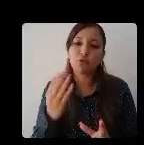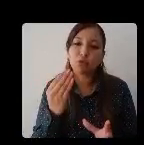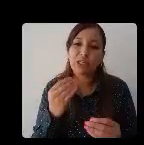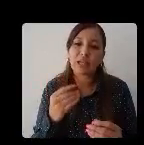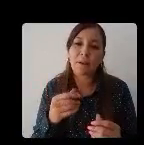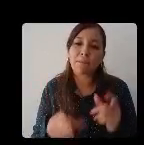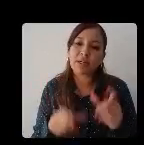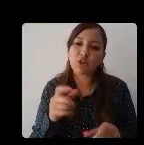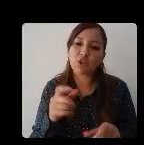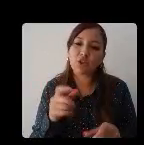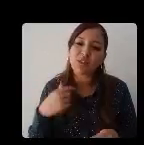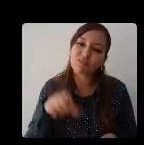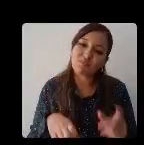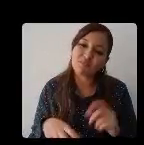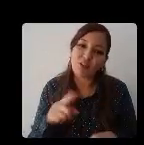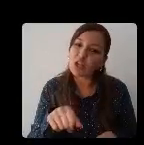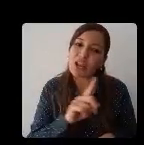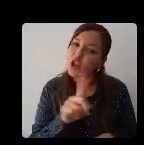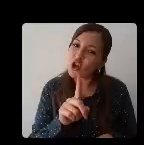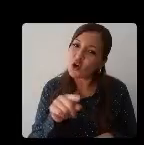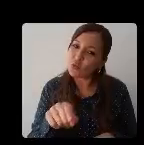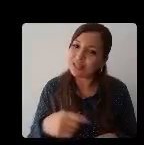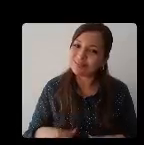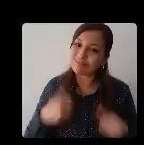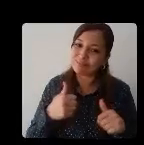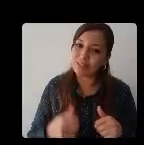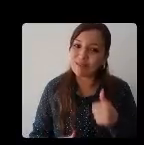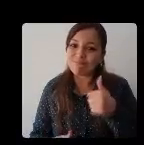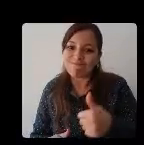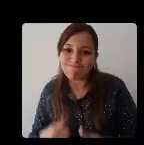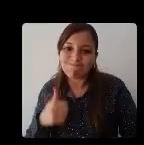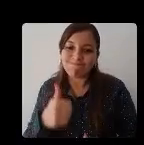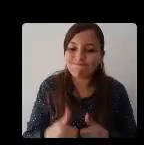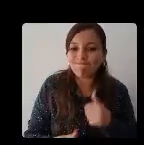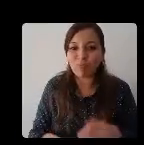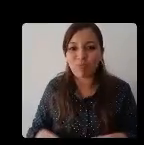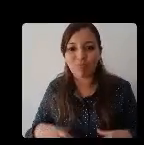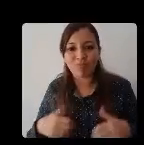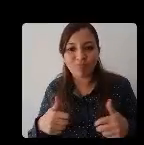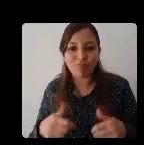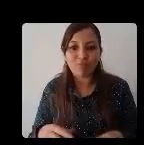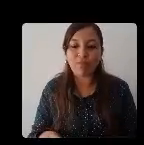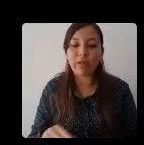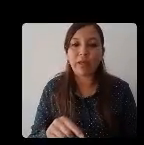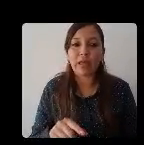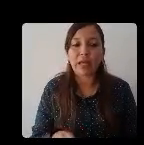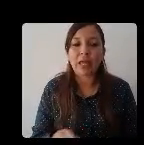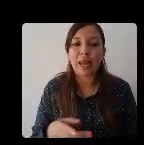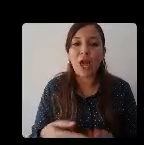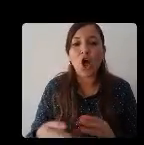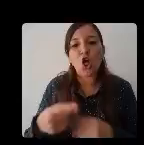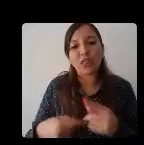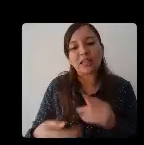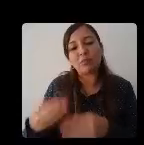de cómo poco a poco desde el servicio de alimentos y bebidas que daban han ido implementándolo un poco más, ¿no? O sea, lo